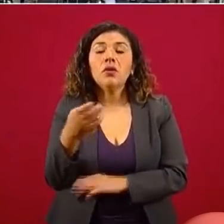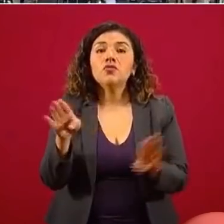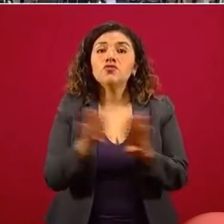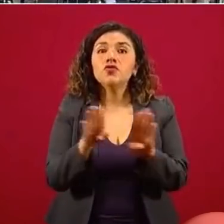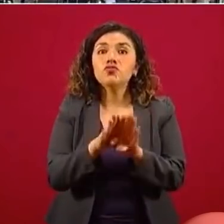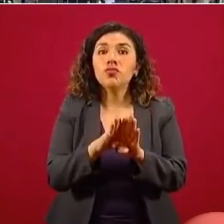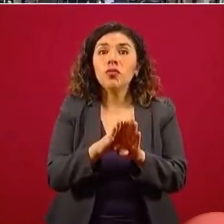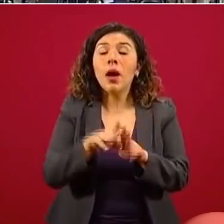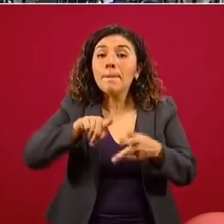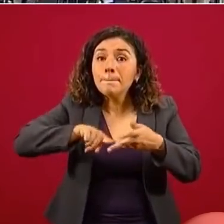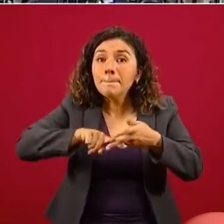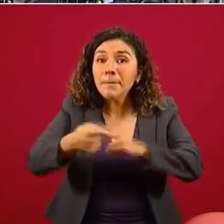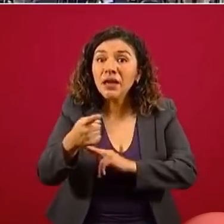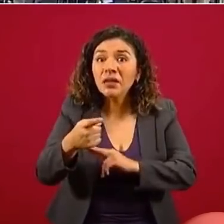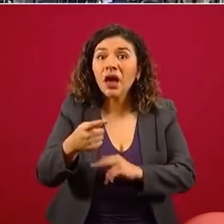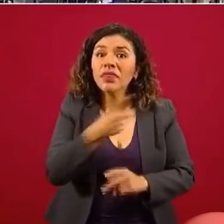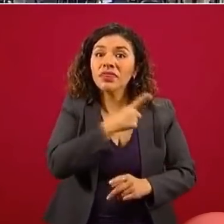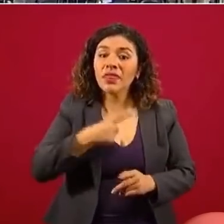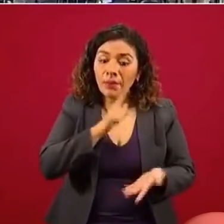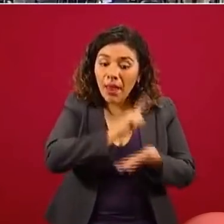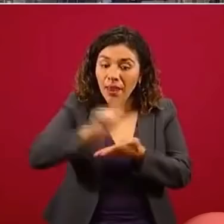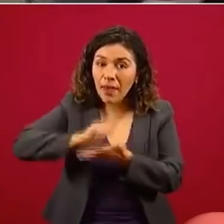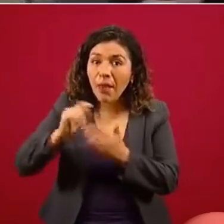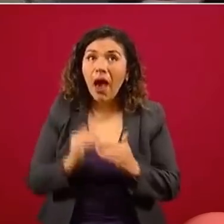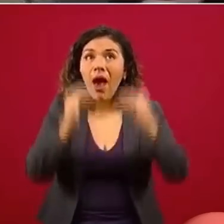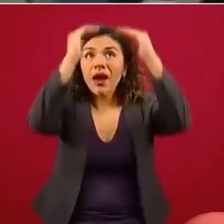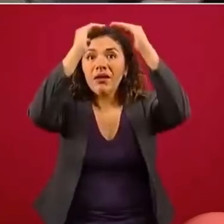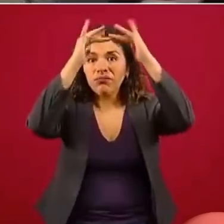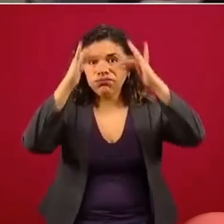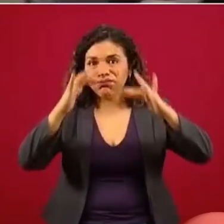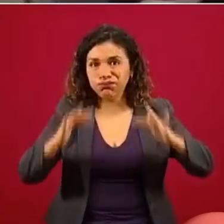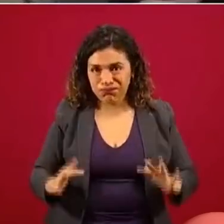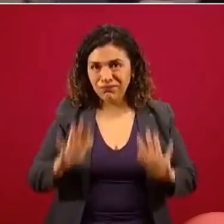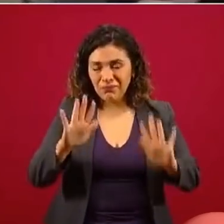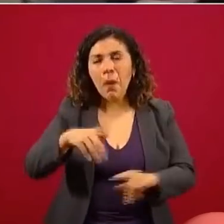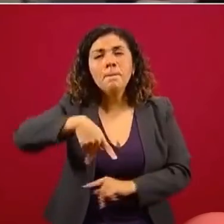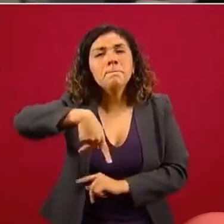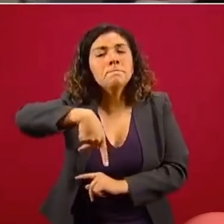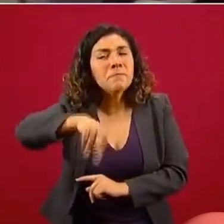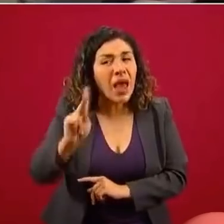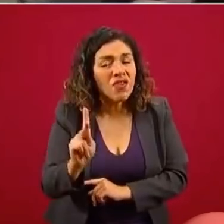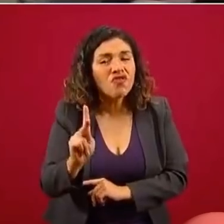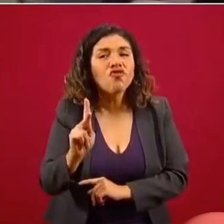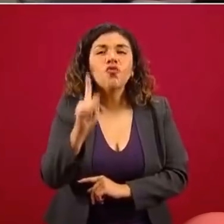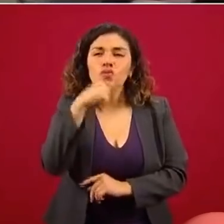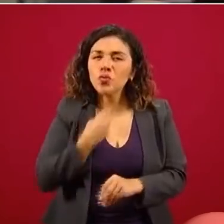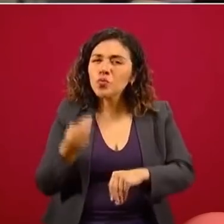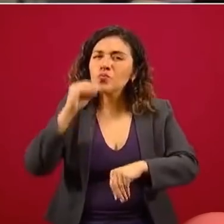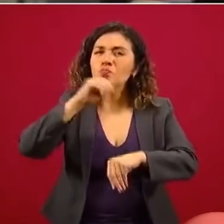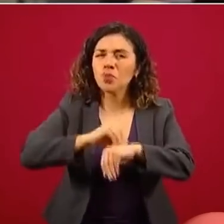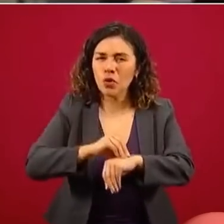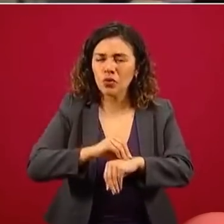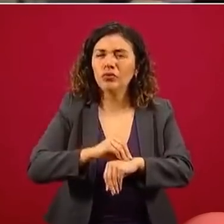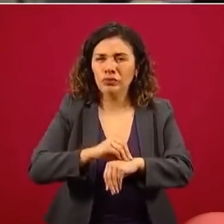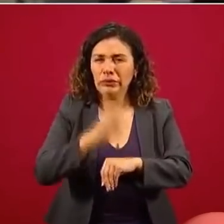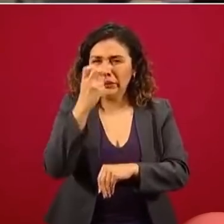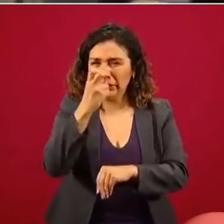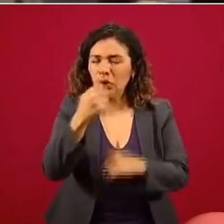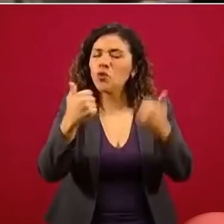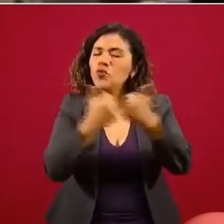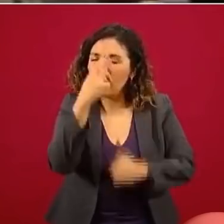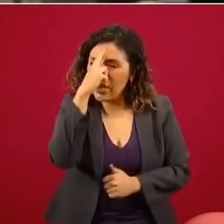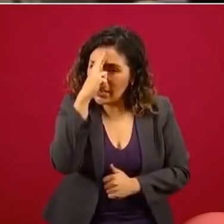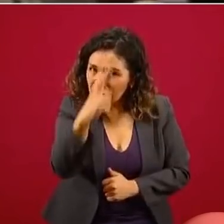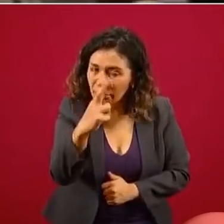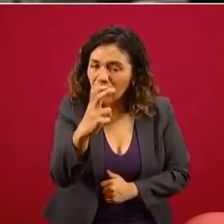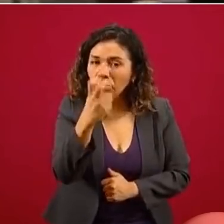se barren de arriba para abajo. Pero si me permite, presidente, agregarle algo a su frase, con todo el